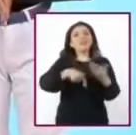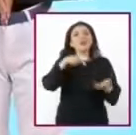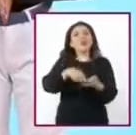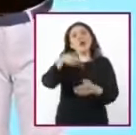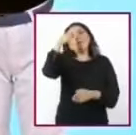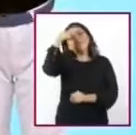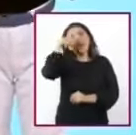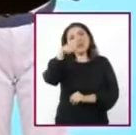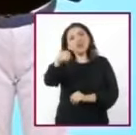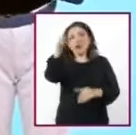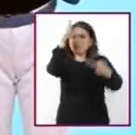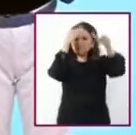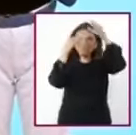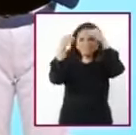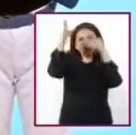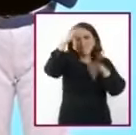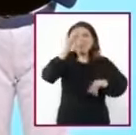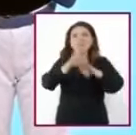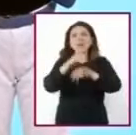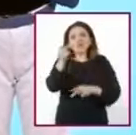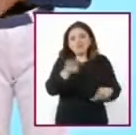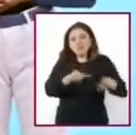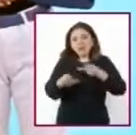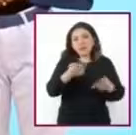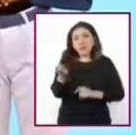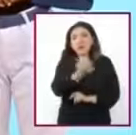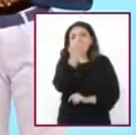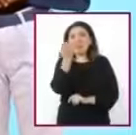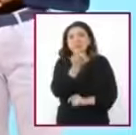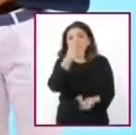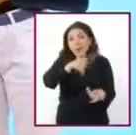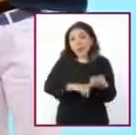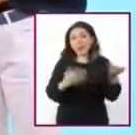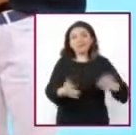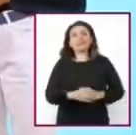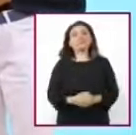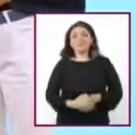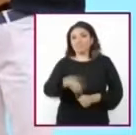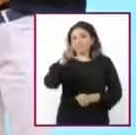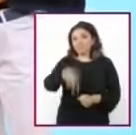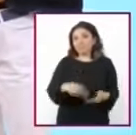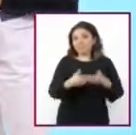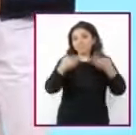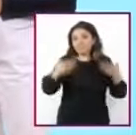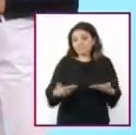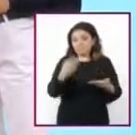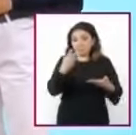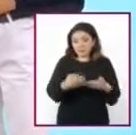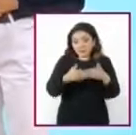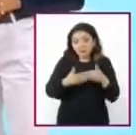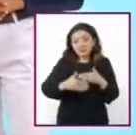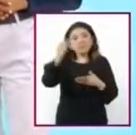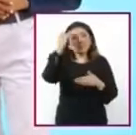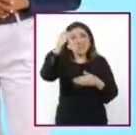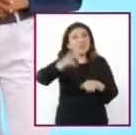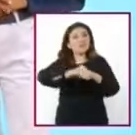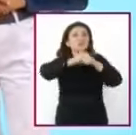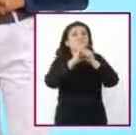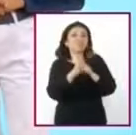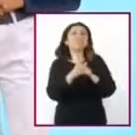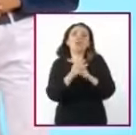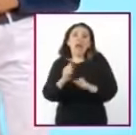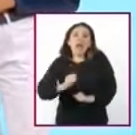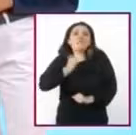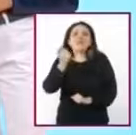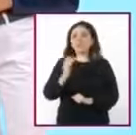un espacio dedicado a su aprendizaje y a su preparación académica. Así es. Ahora y durante esta contingencia aprovecharemos